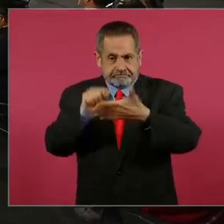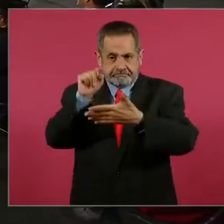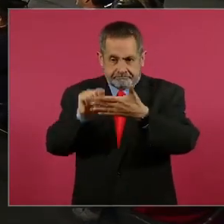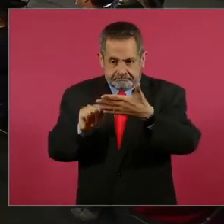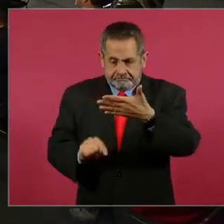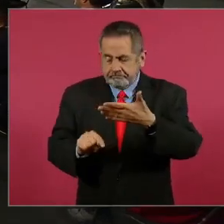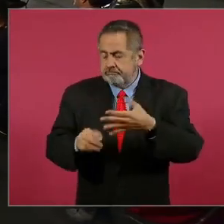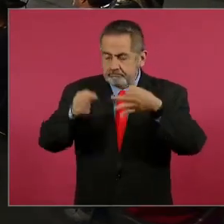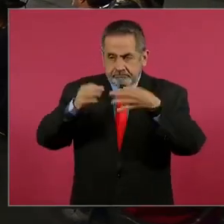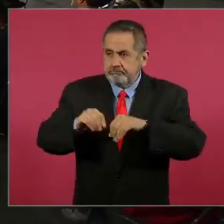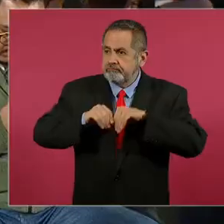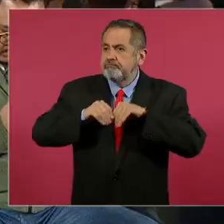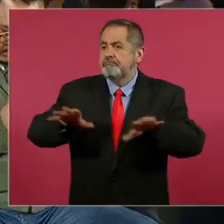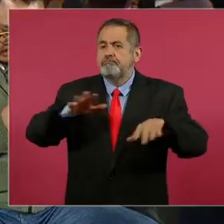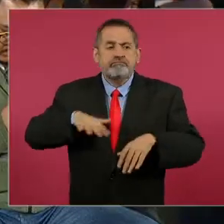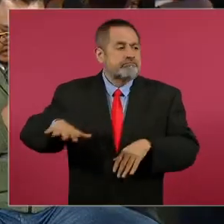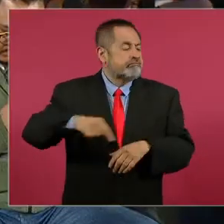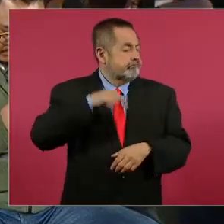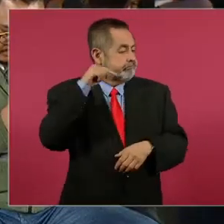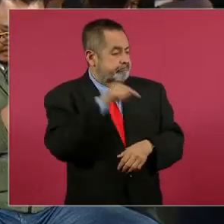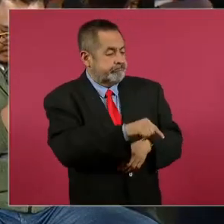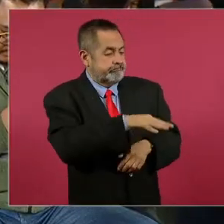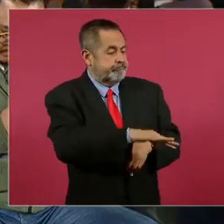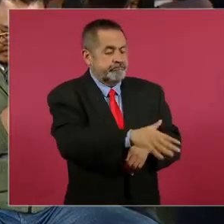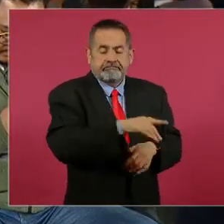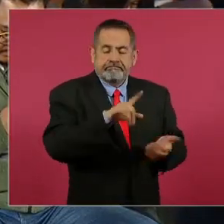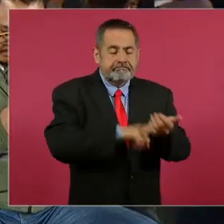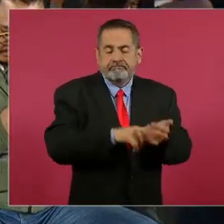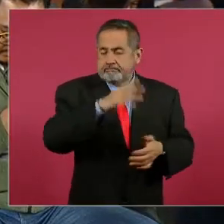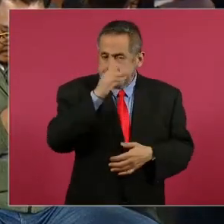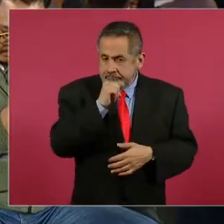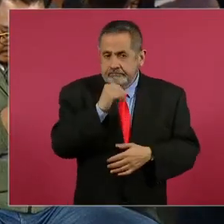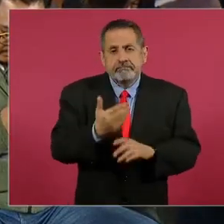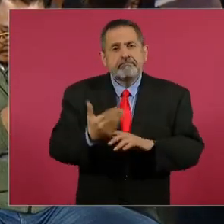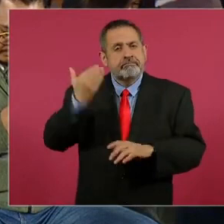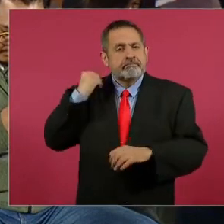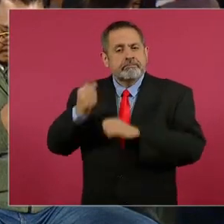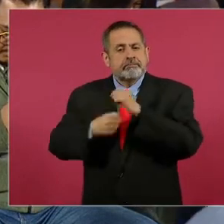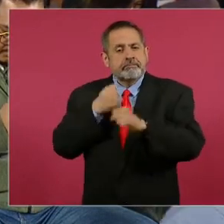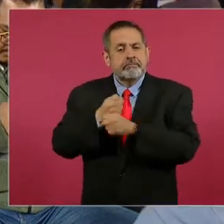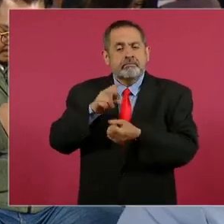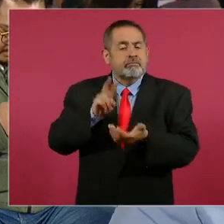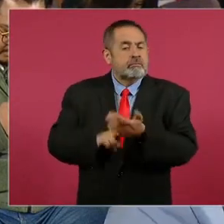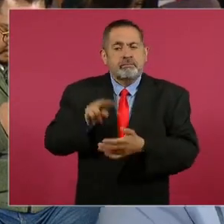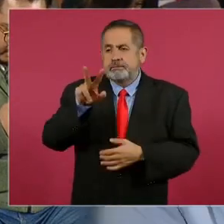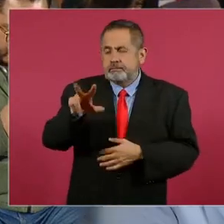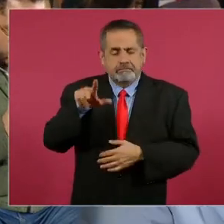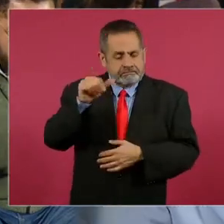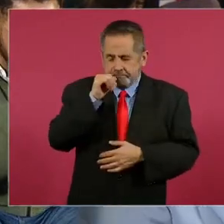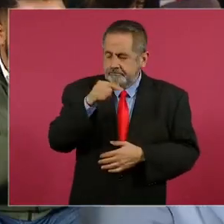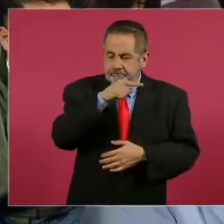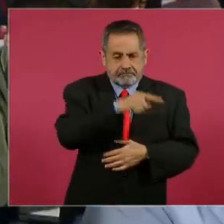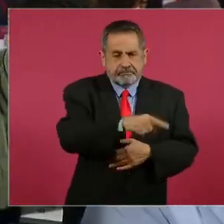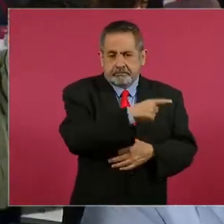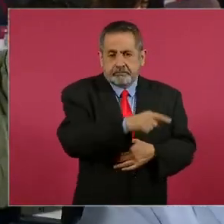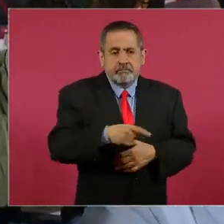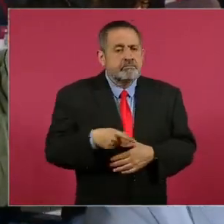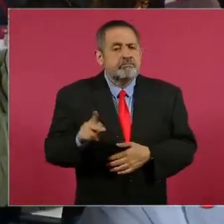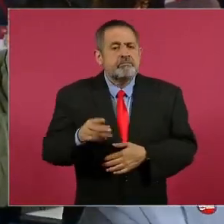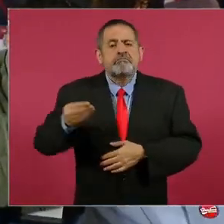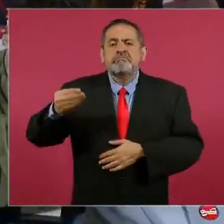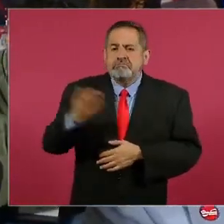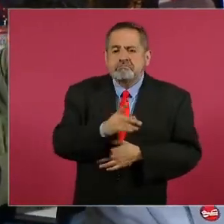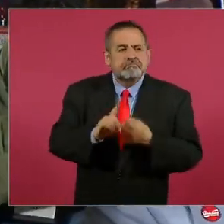indicado oficialmente a la CONAPESCA desde 2018 su revocación. El problema ha ido